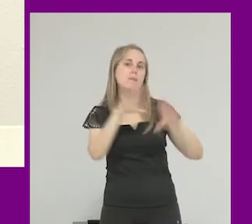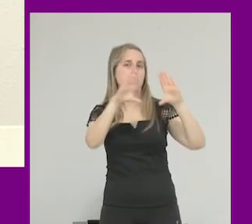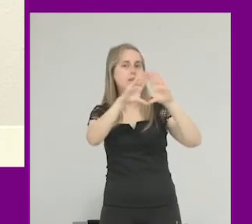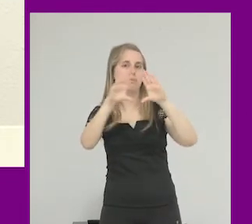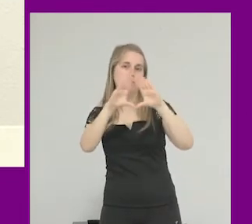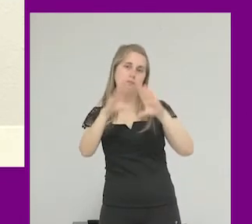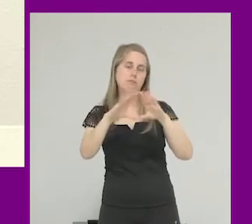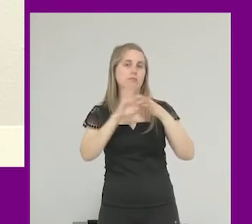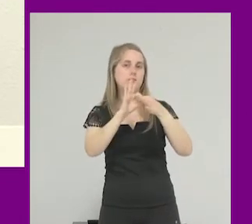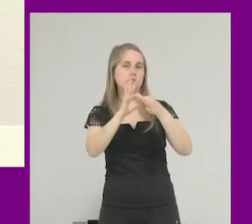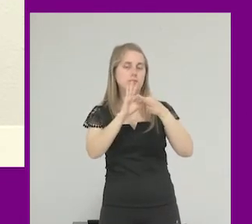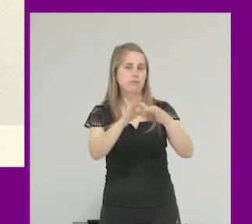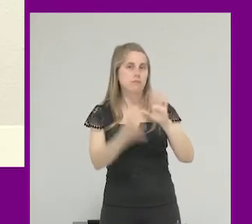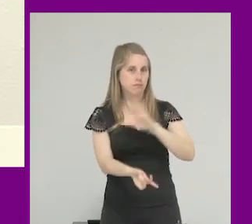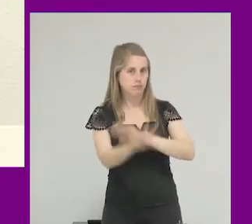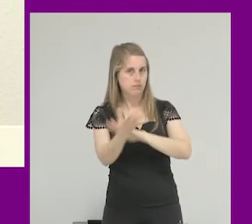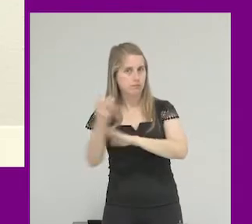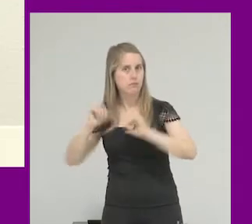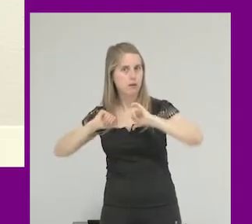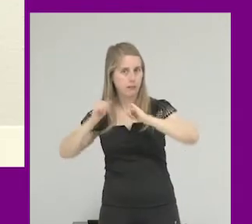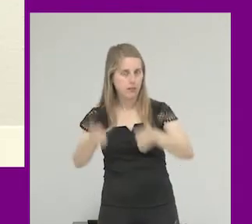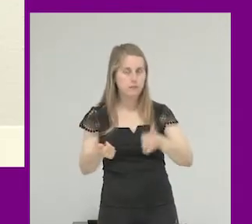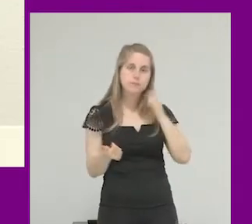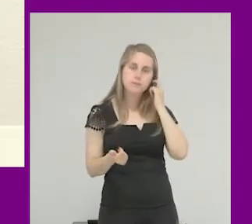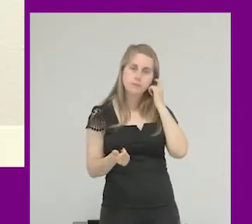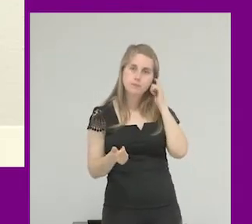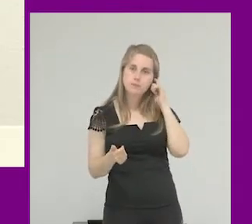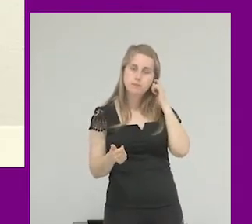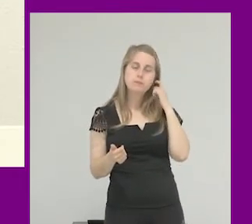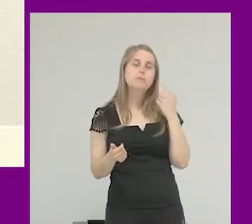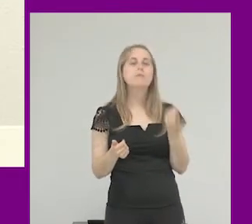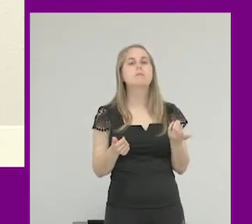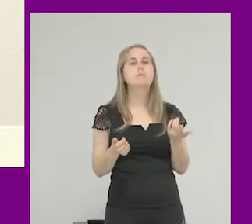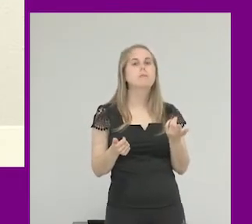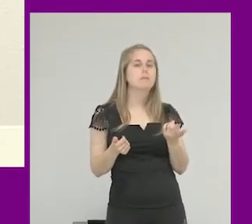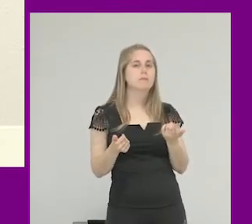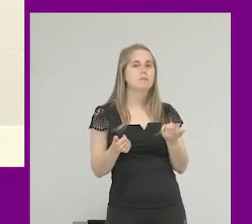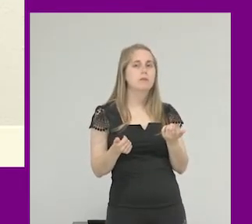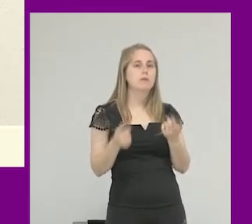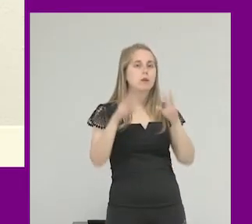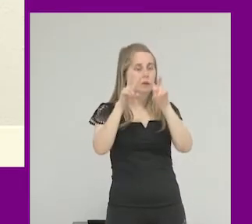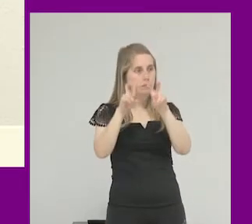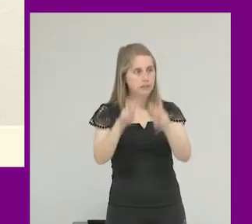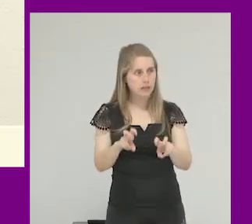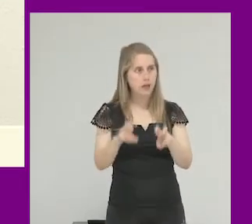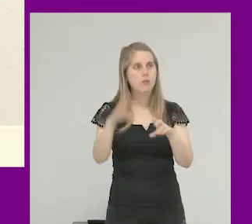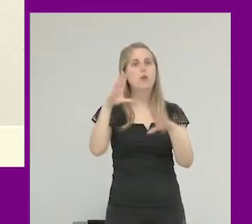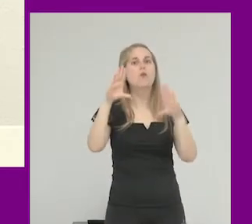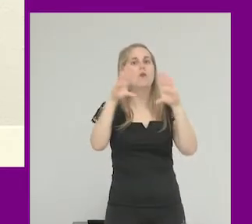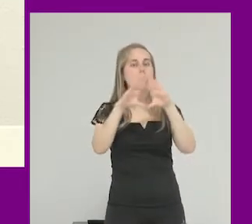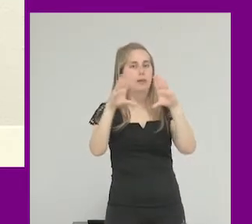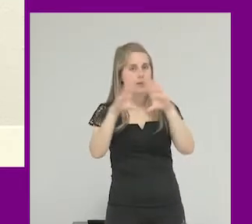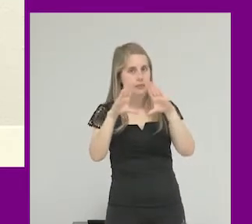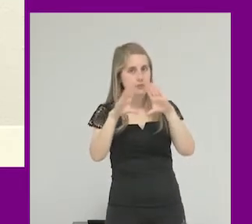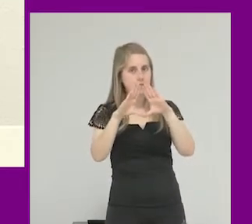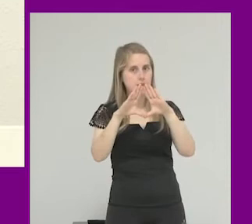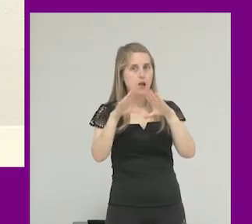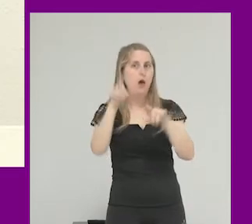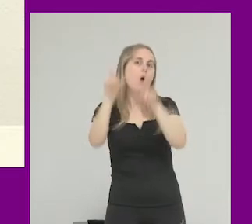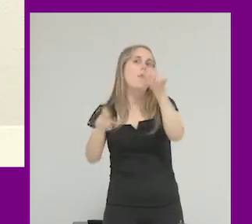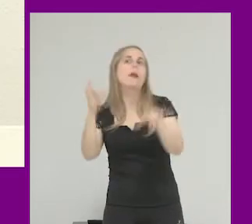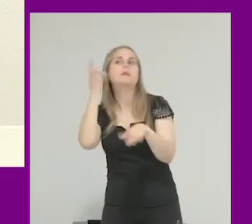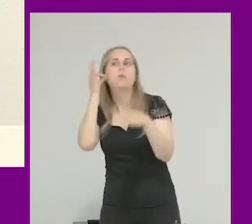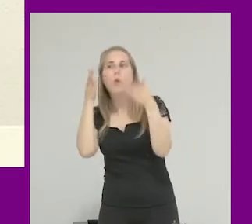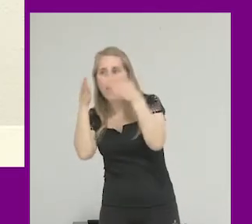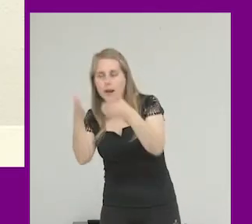investigación ha sido desarrollada por las feministas académicas en la investigación feminista o de las mujeres